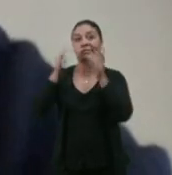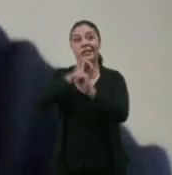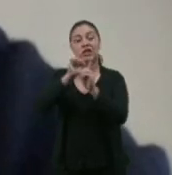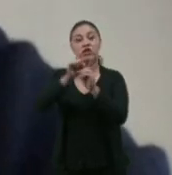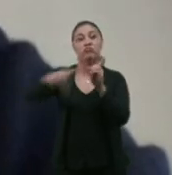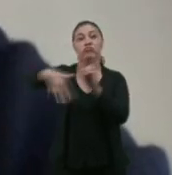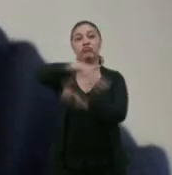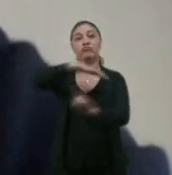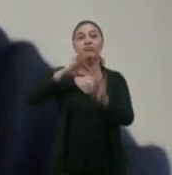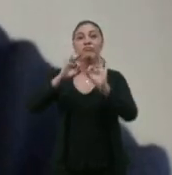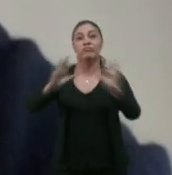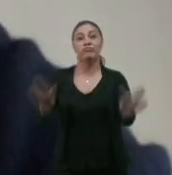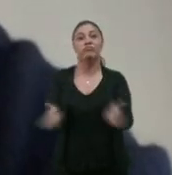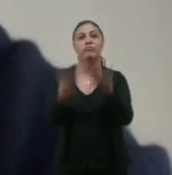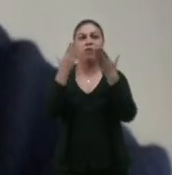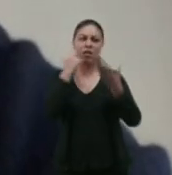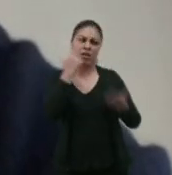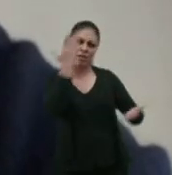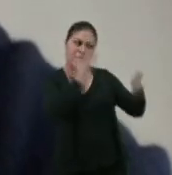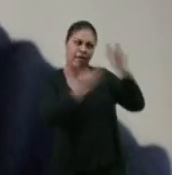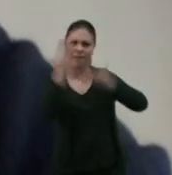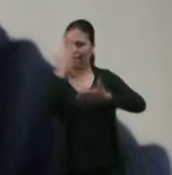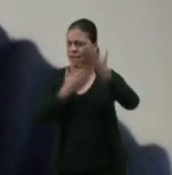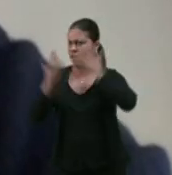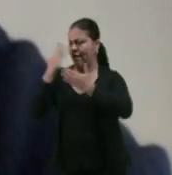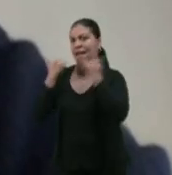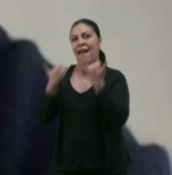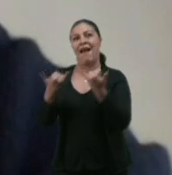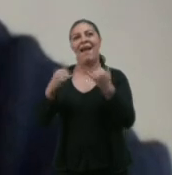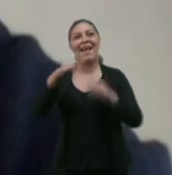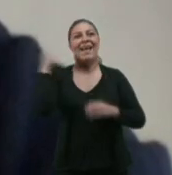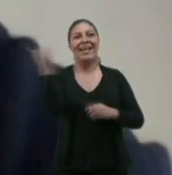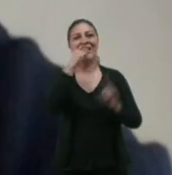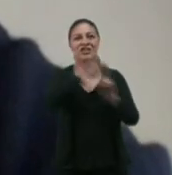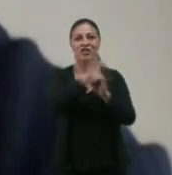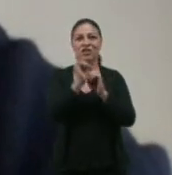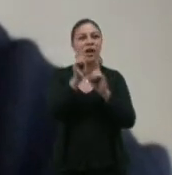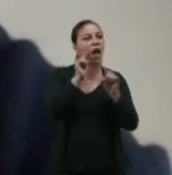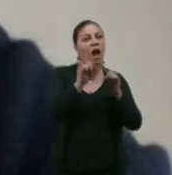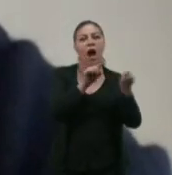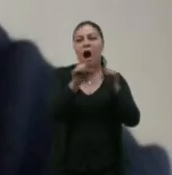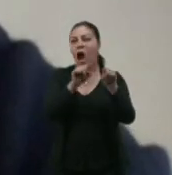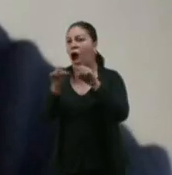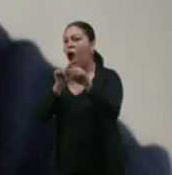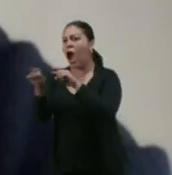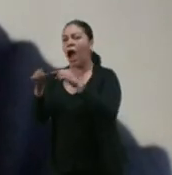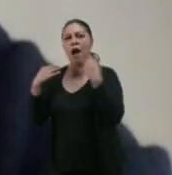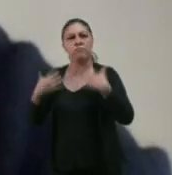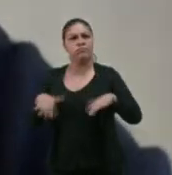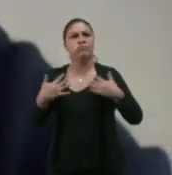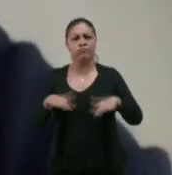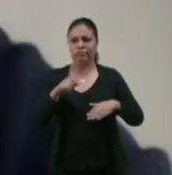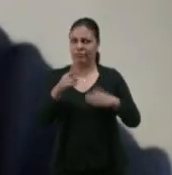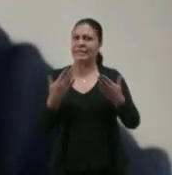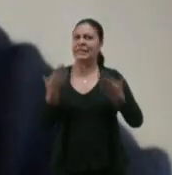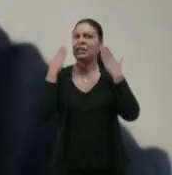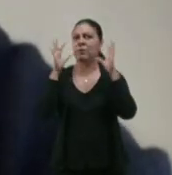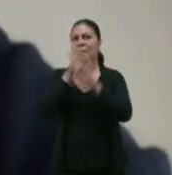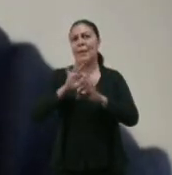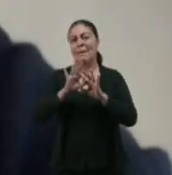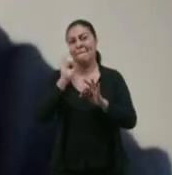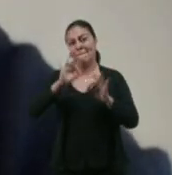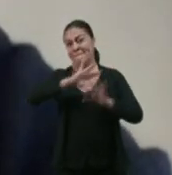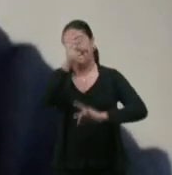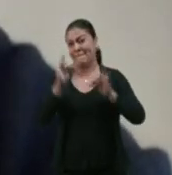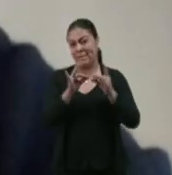Y cuando uno analiza nuestras sociedades, la verdad que hay muchas cosas que hacemos que están lejos de ser perfectas. Creo que hay mucho